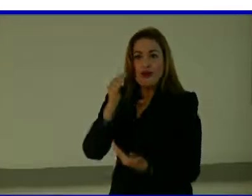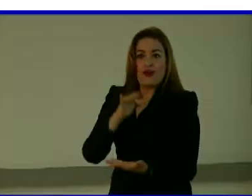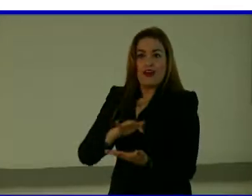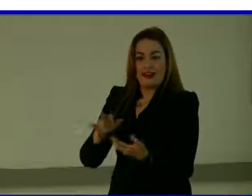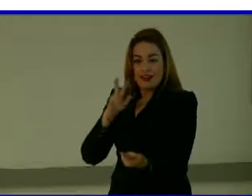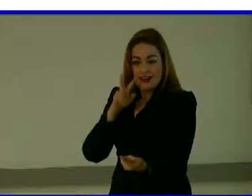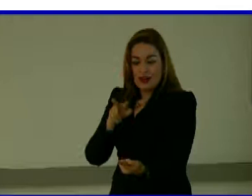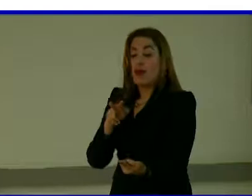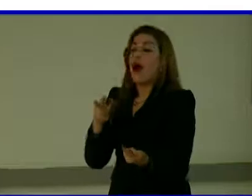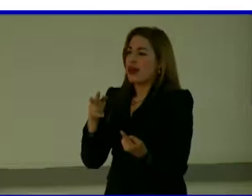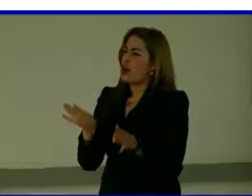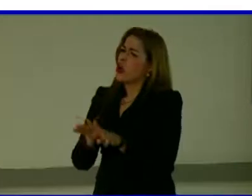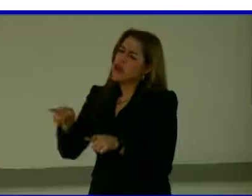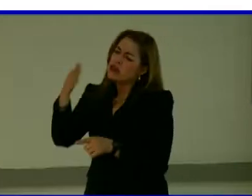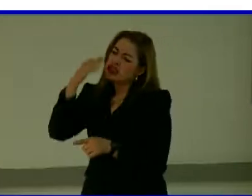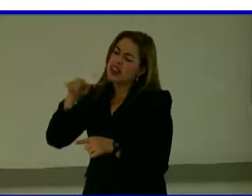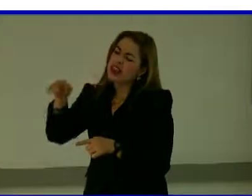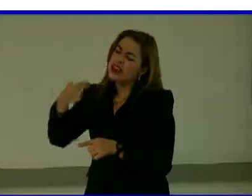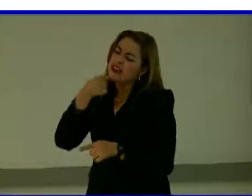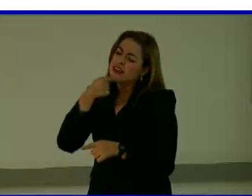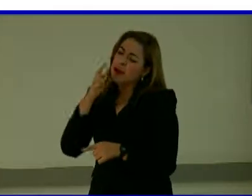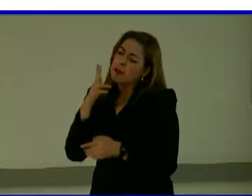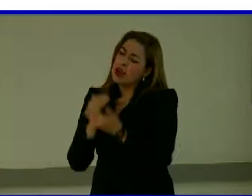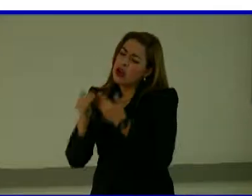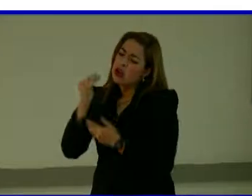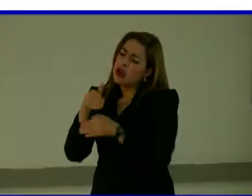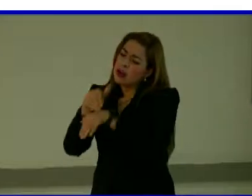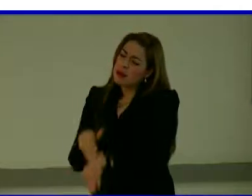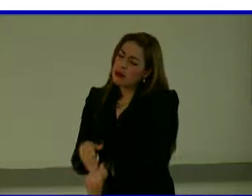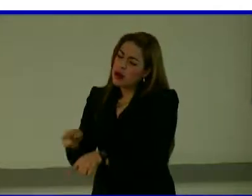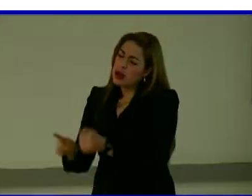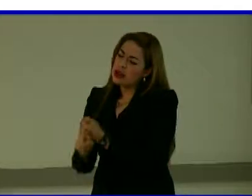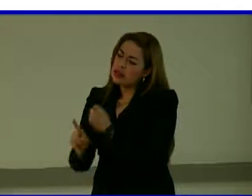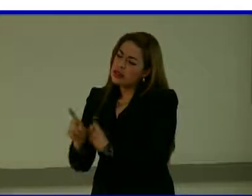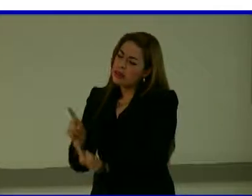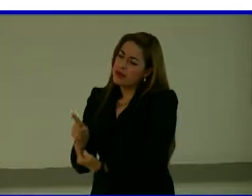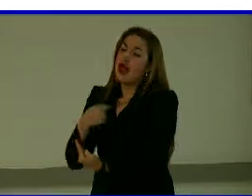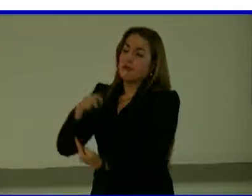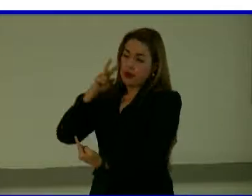emocional, ¿cómo sé que lo que estoy haciendo funciona? Porque el problema mejora.